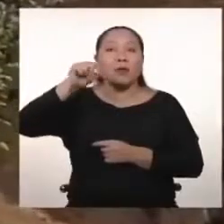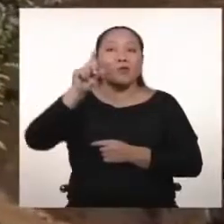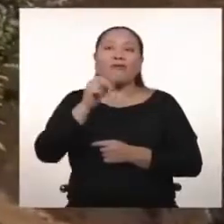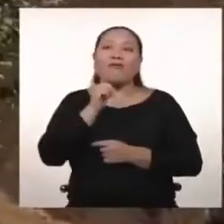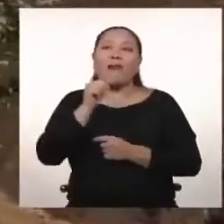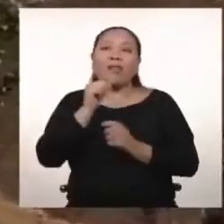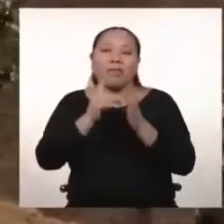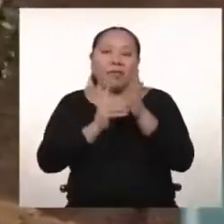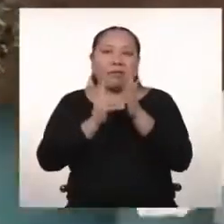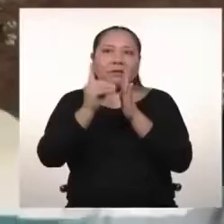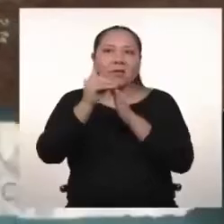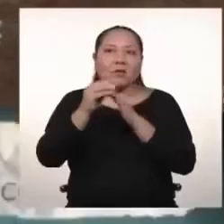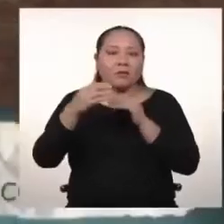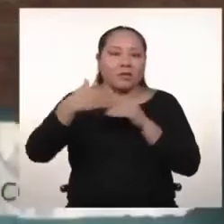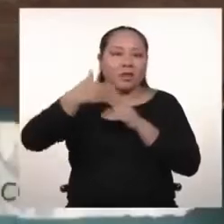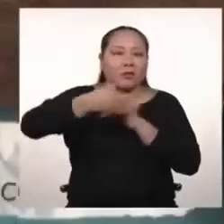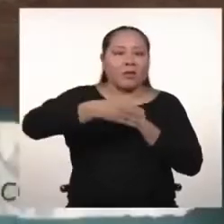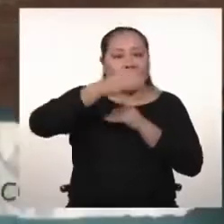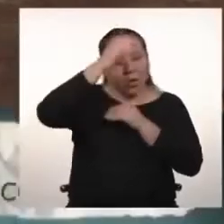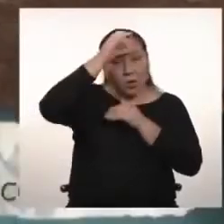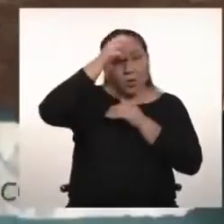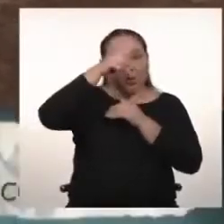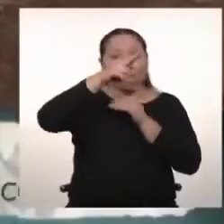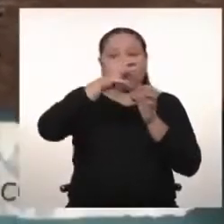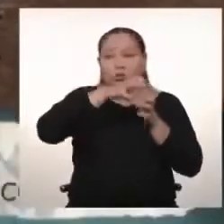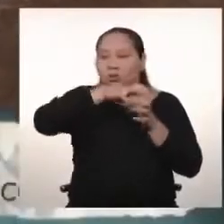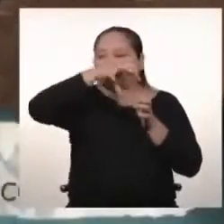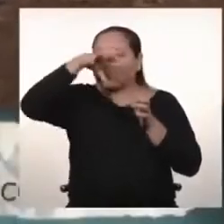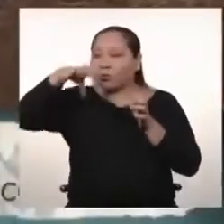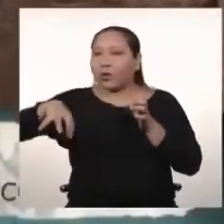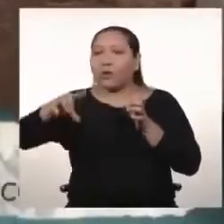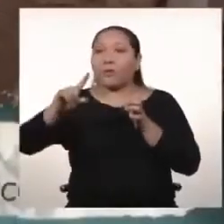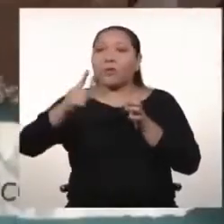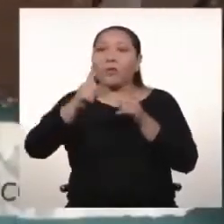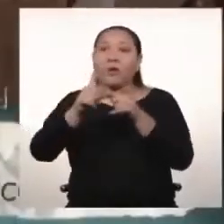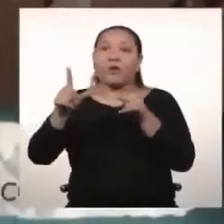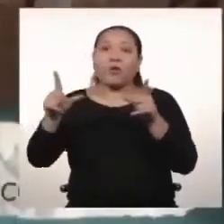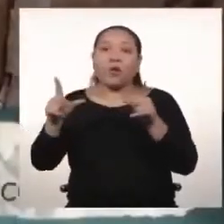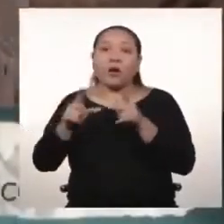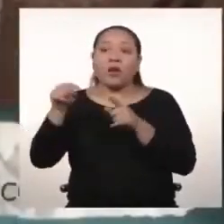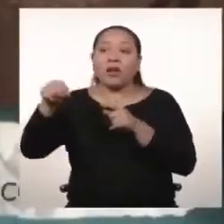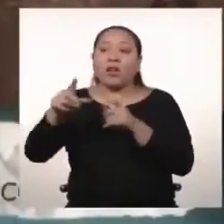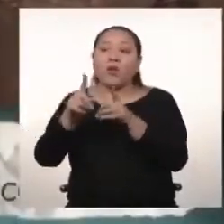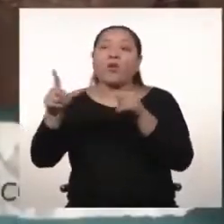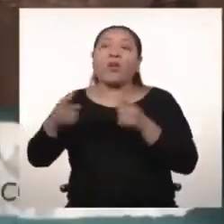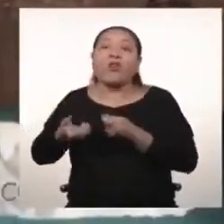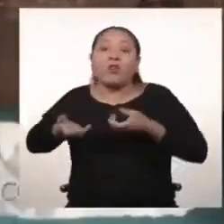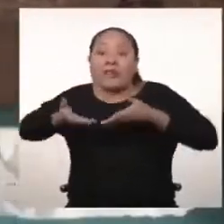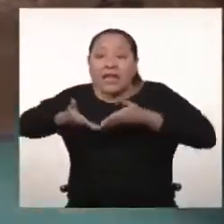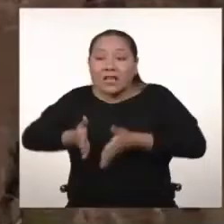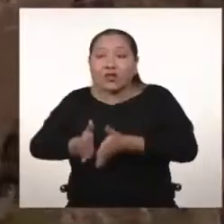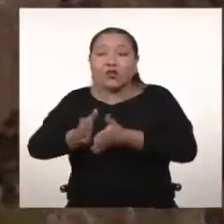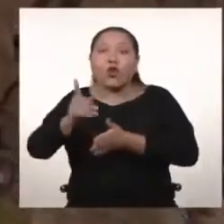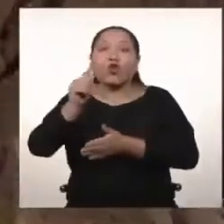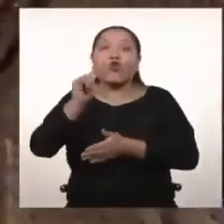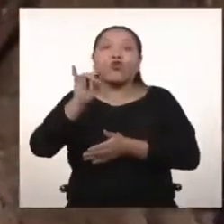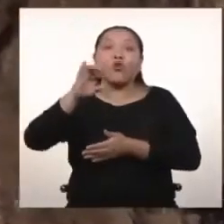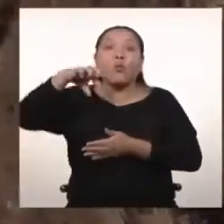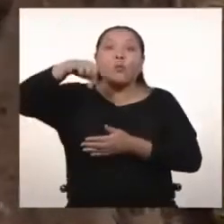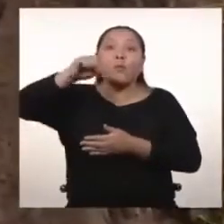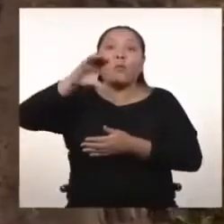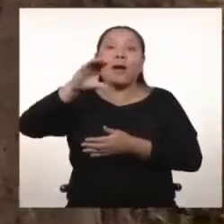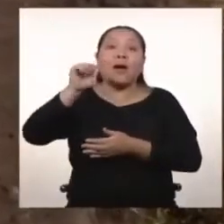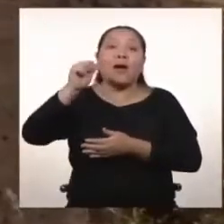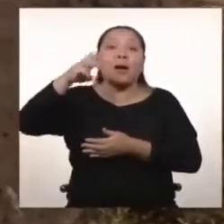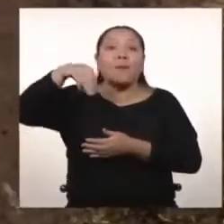después del Cuzco creo que la primera parada obligatoria es el lugar donde nació tupacamaru ese pueblecito se llama